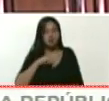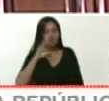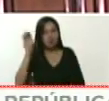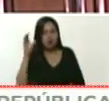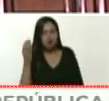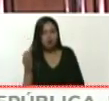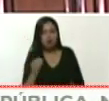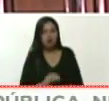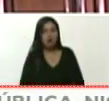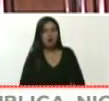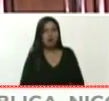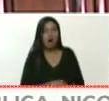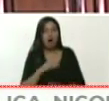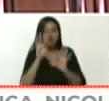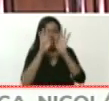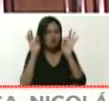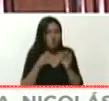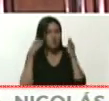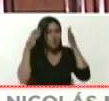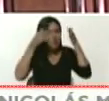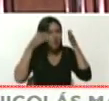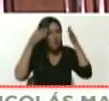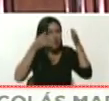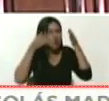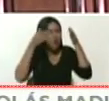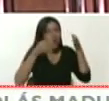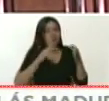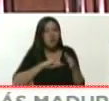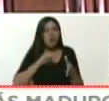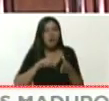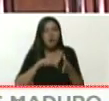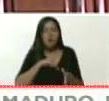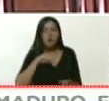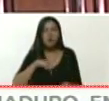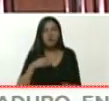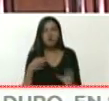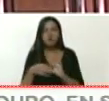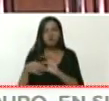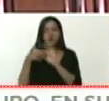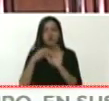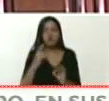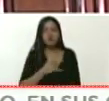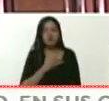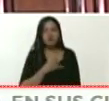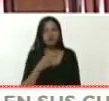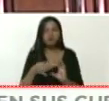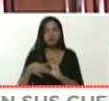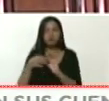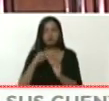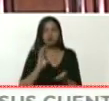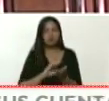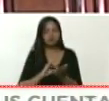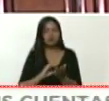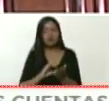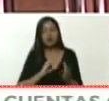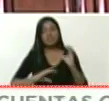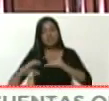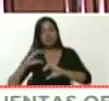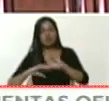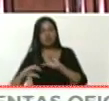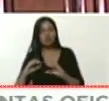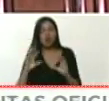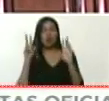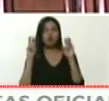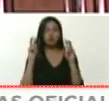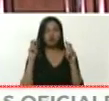país? Hay que formarla. Así que vamos a unir las universidades, los centros científicos, a este